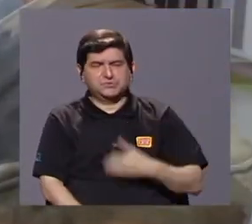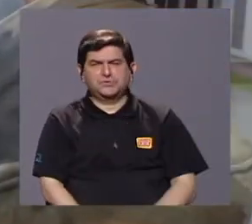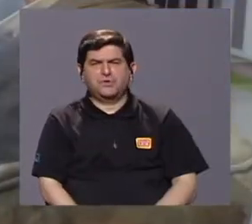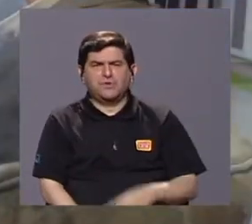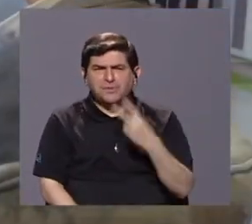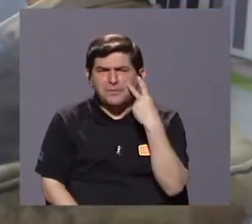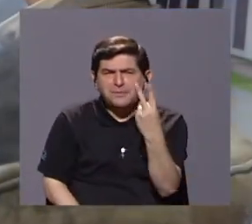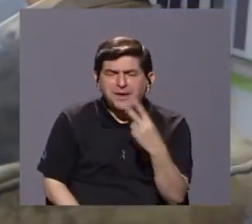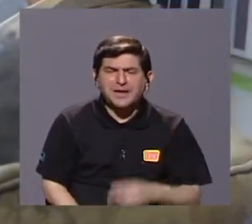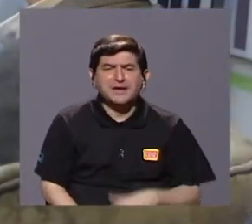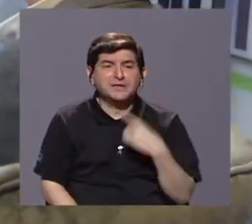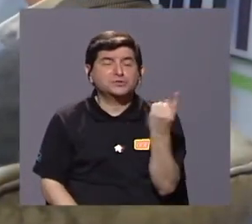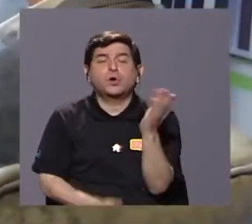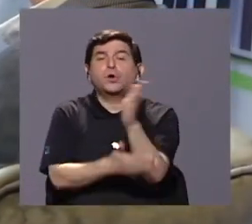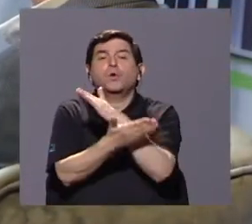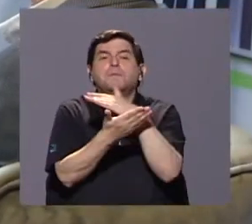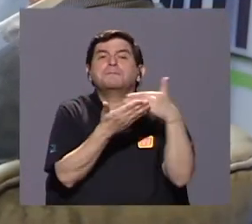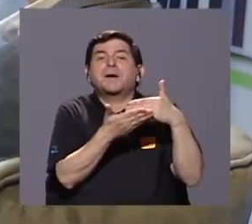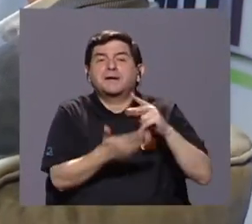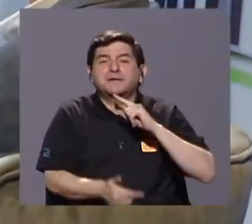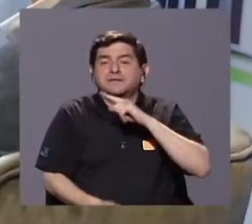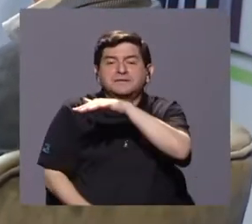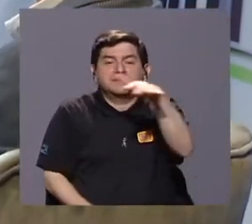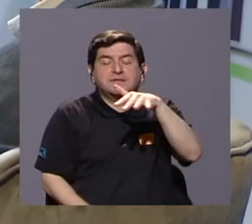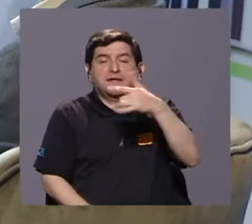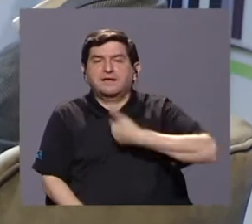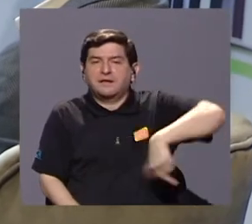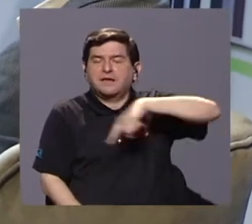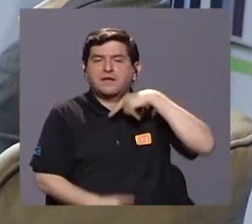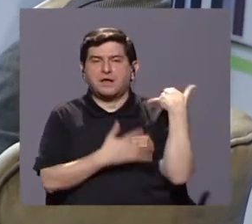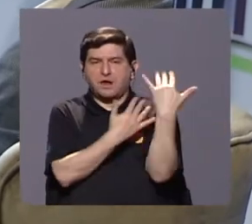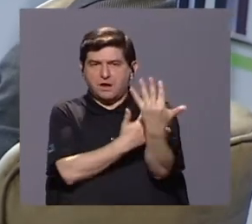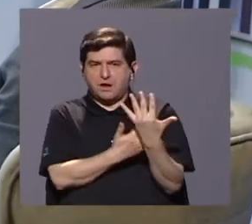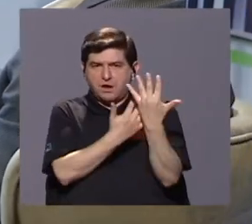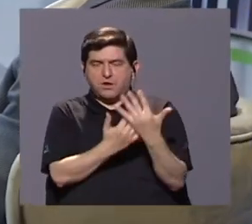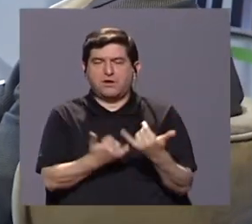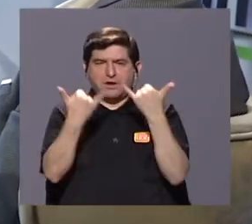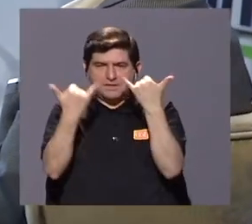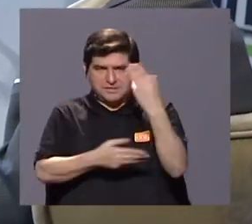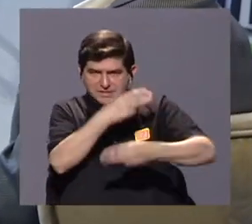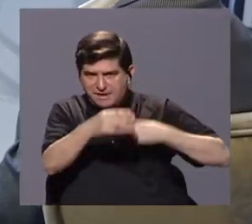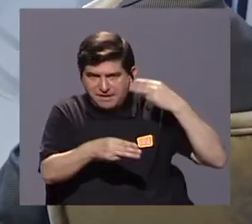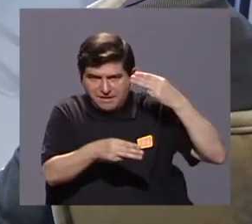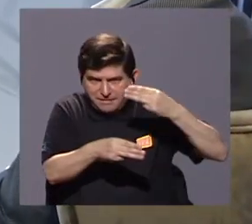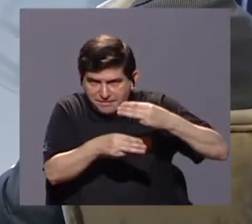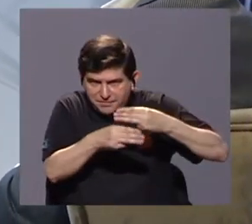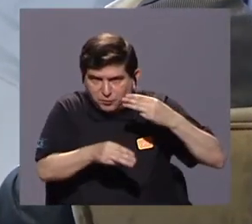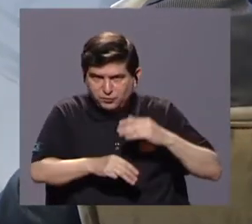estamos viendo es la punta del iceberg y esperaríamos ya para el mundo